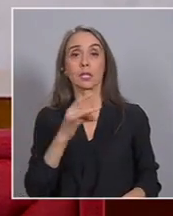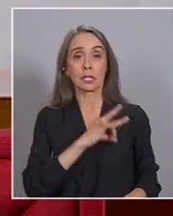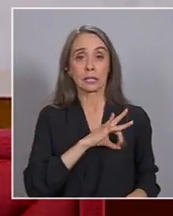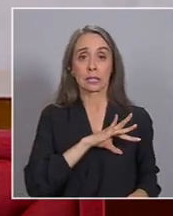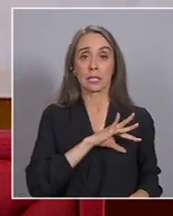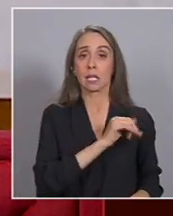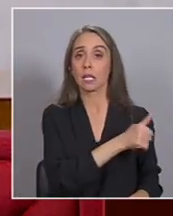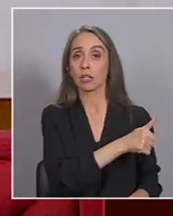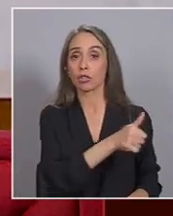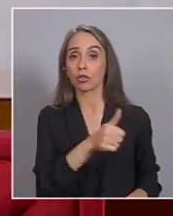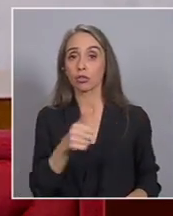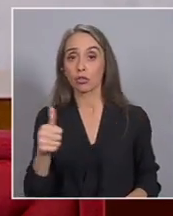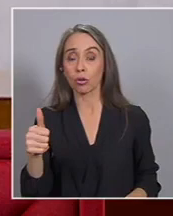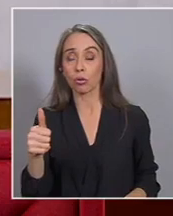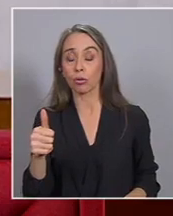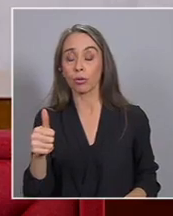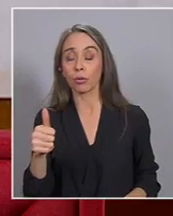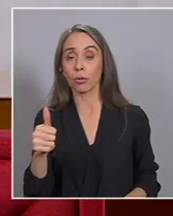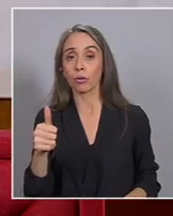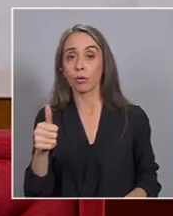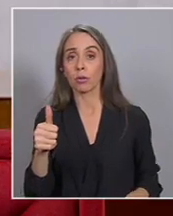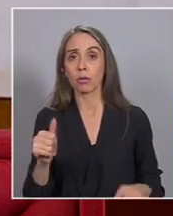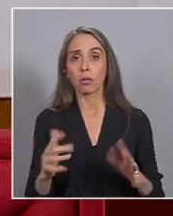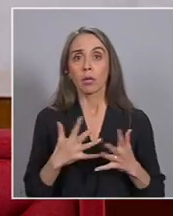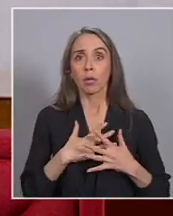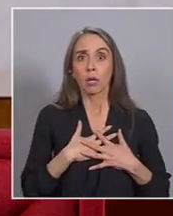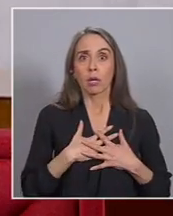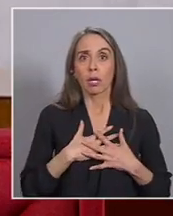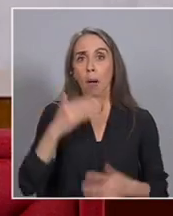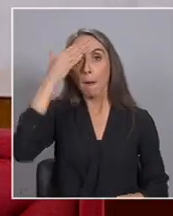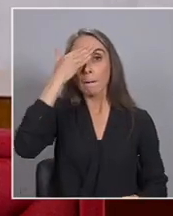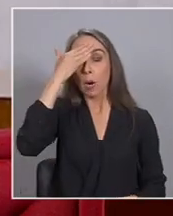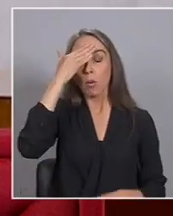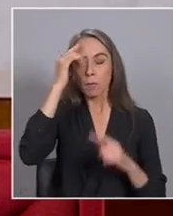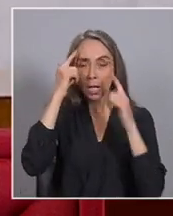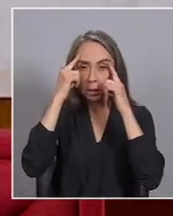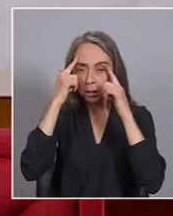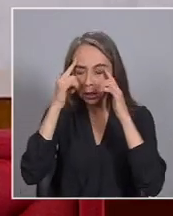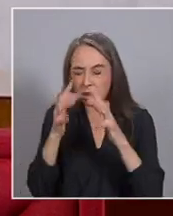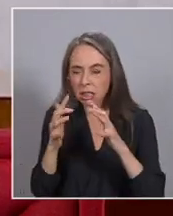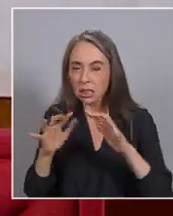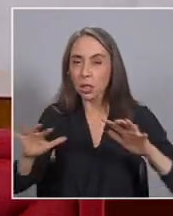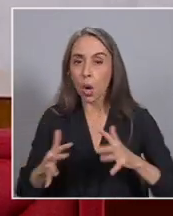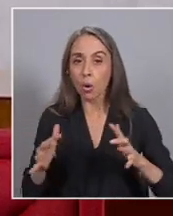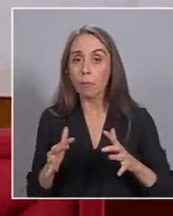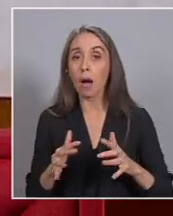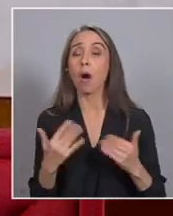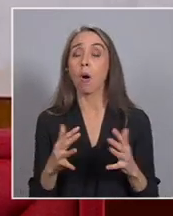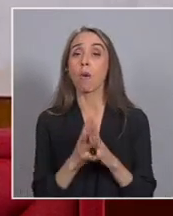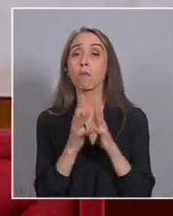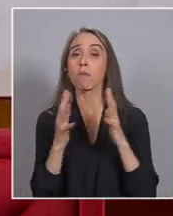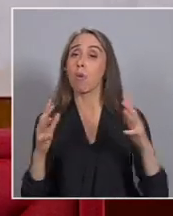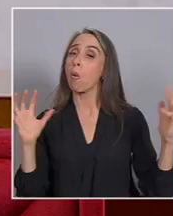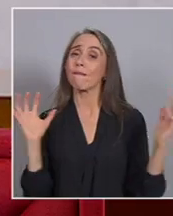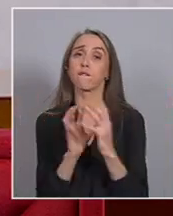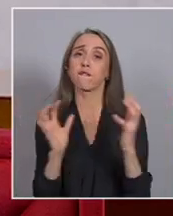Chile entero, está conmovido, preocupado y ocupado por el grado de violencia que ha alcanzado la delincuencia